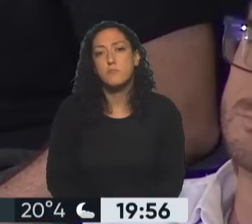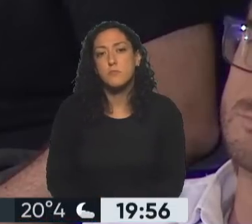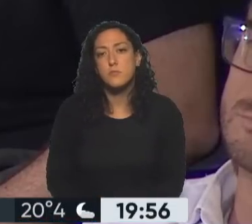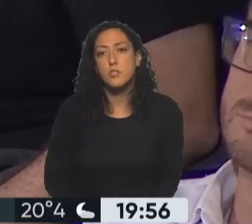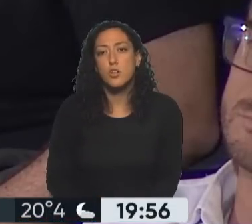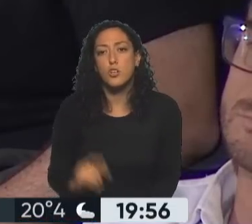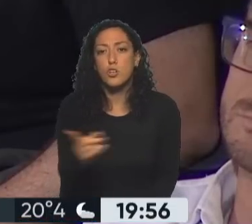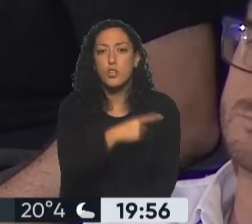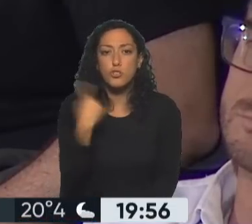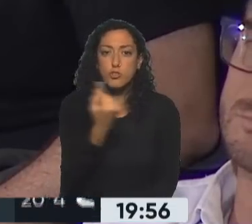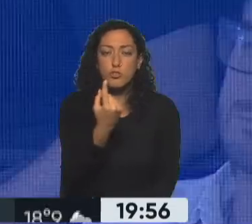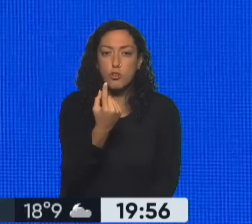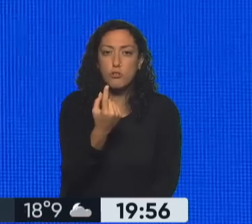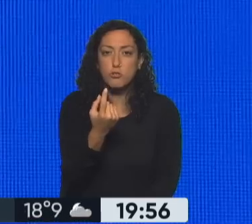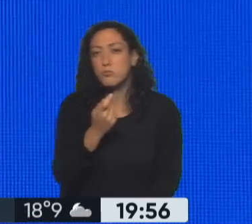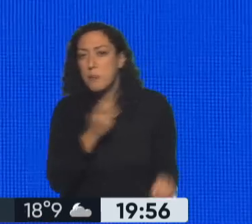pudimos sofocar.